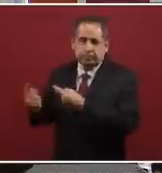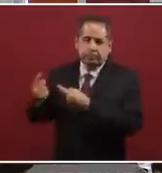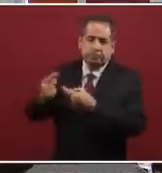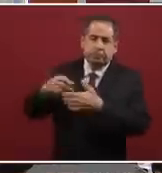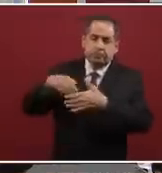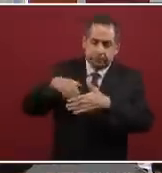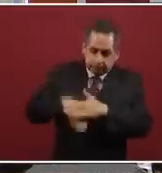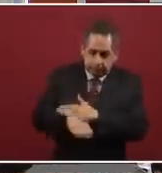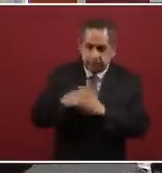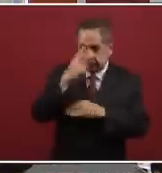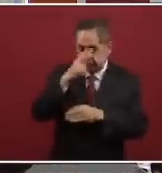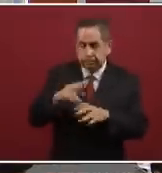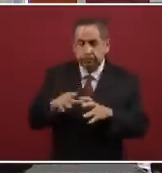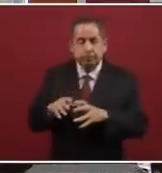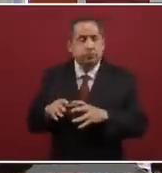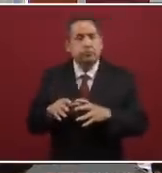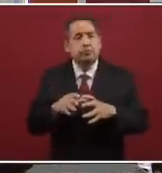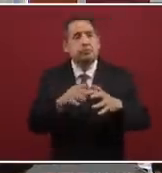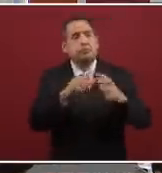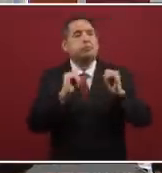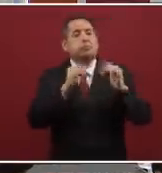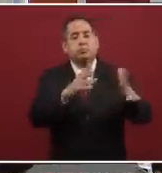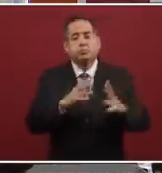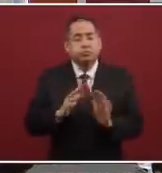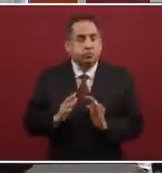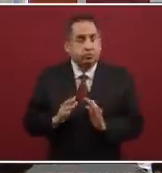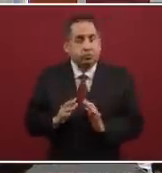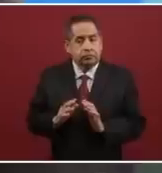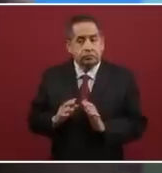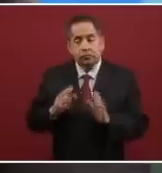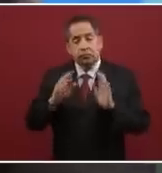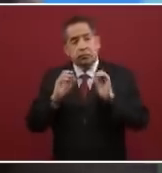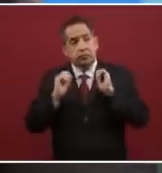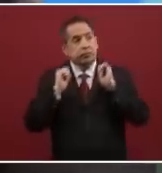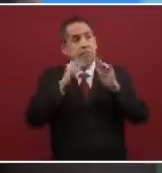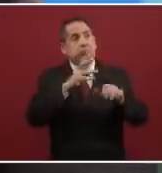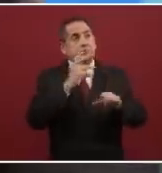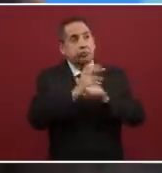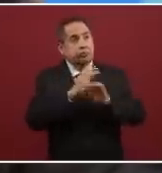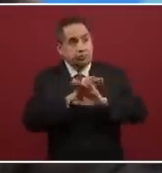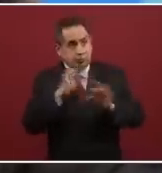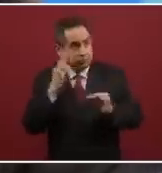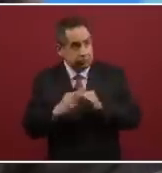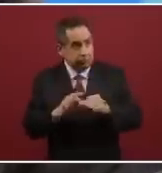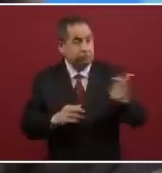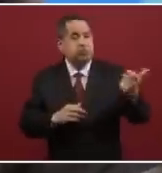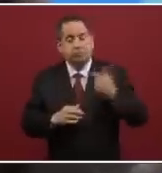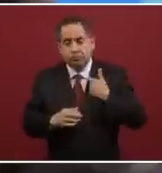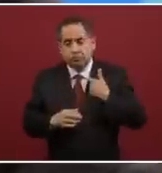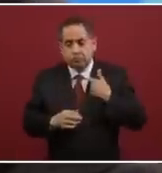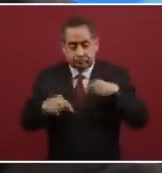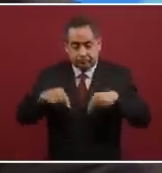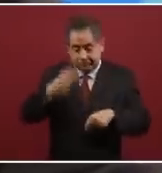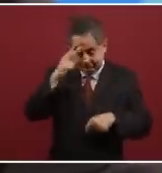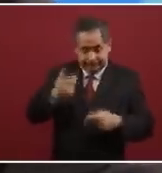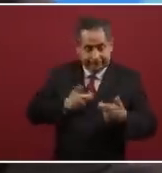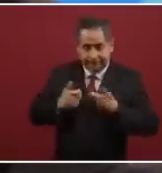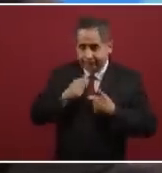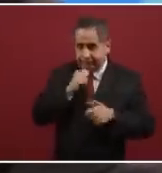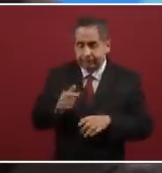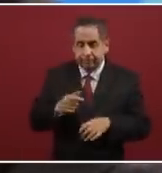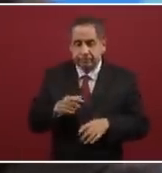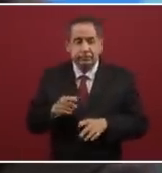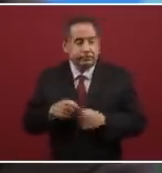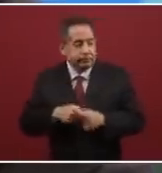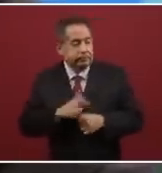pago es en los países de origen, o al llegar a Estados Unidos. En México se pagan comisiones hasta